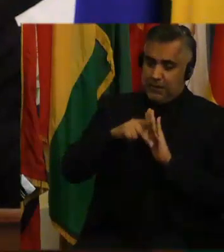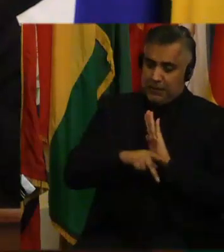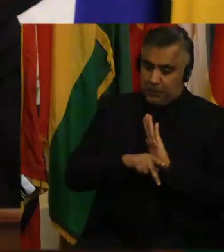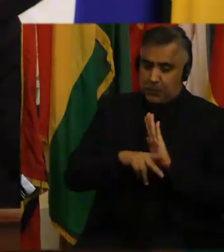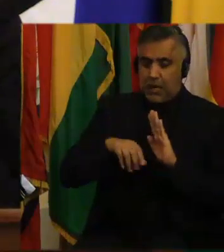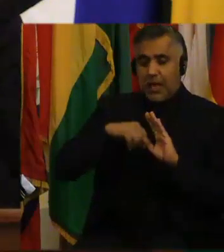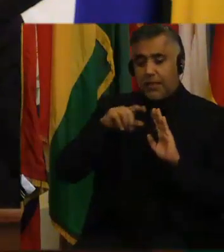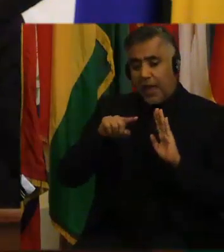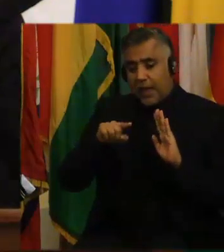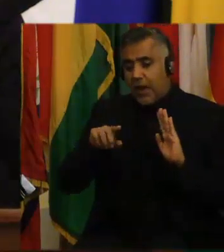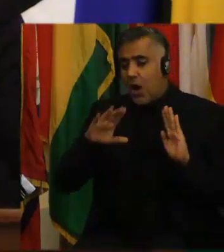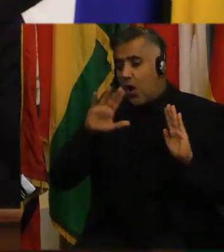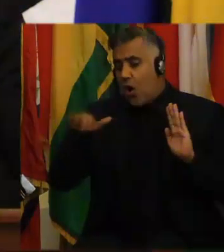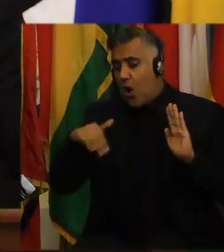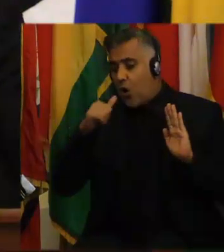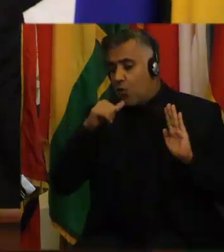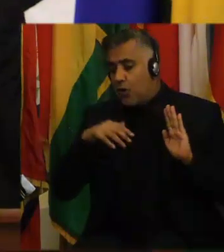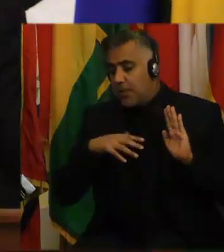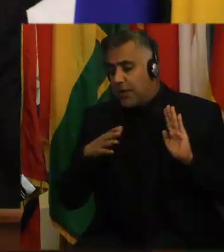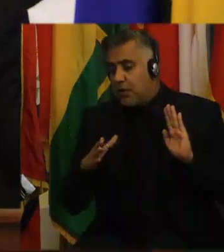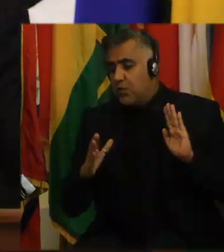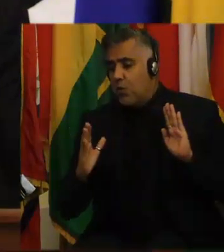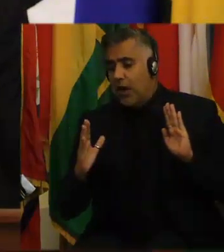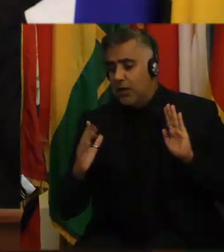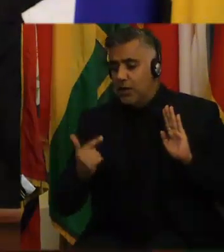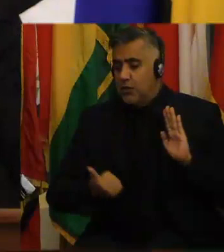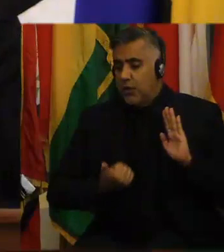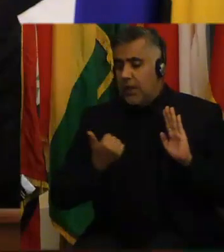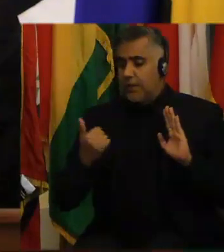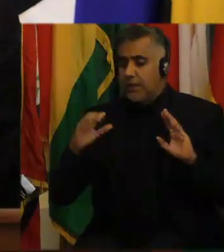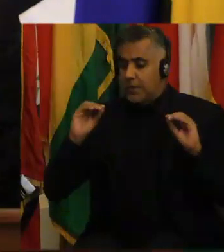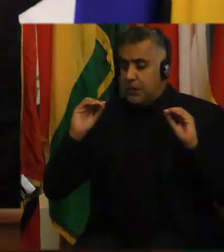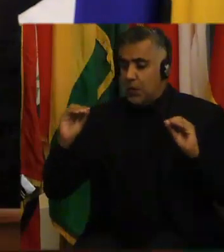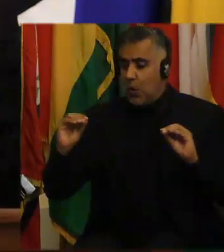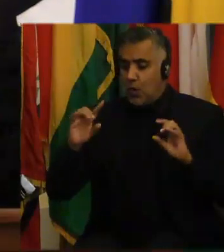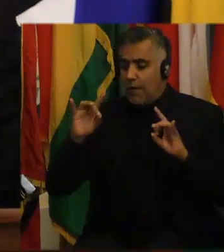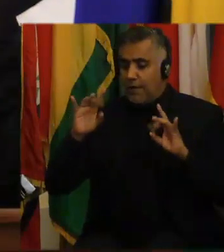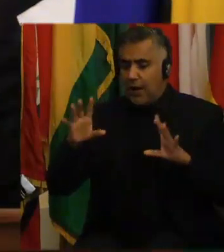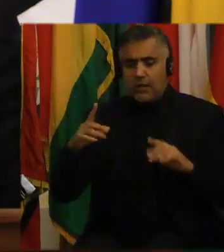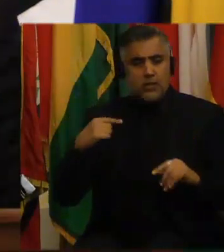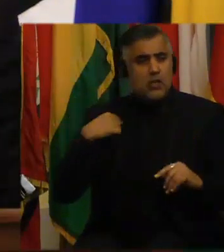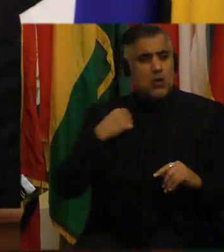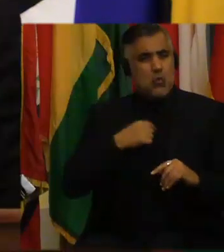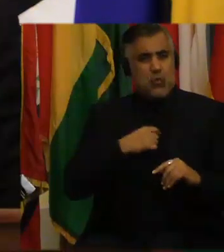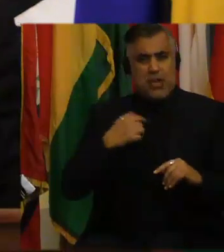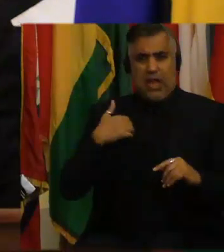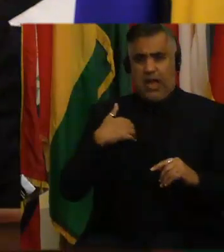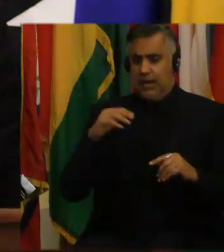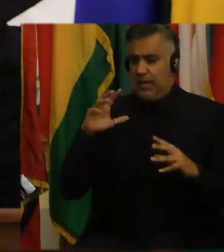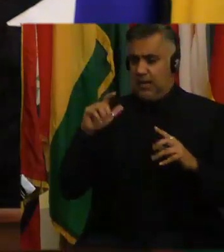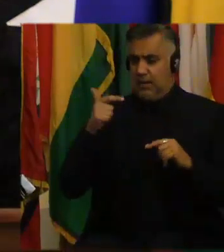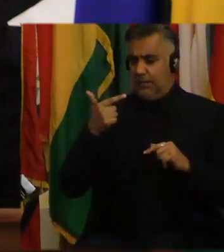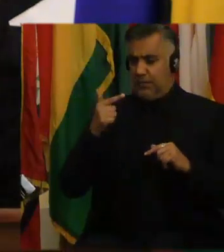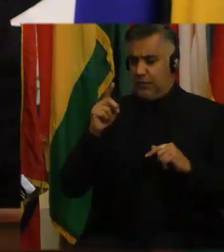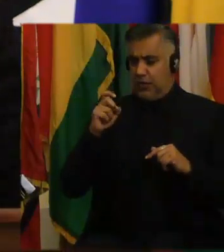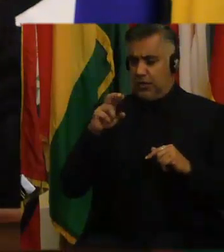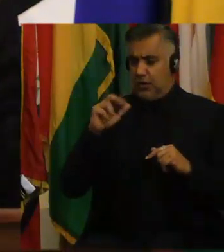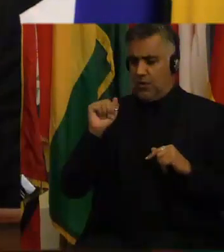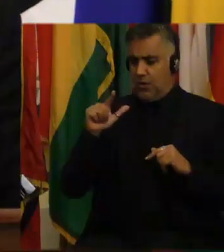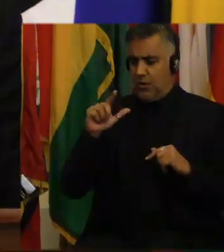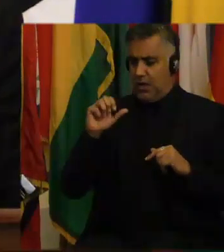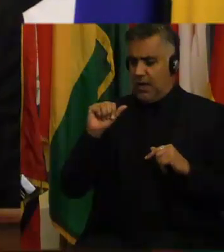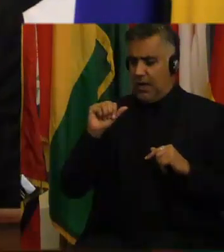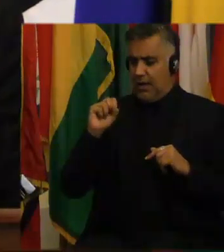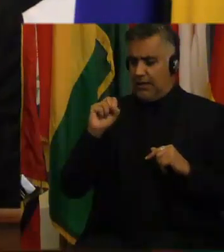violencia. Hemos propuesto la posibilidad de realizar una Asamblea General de la OEA dedicada a abordar los desafíos que el ejercicio de